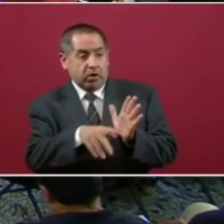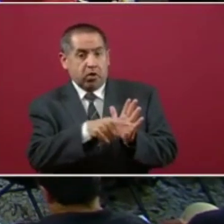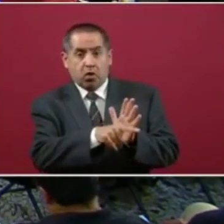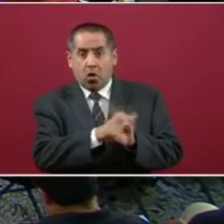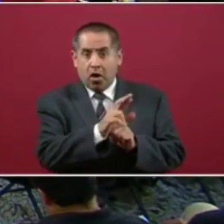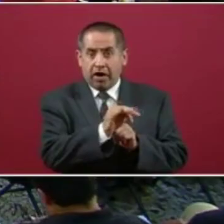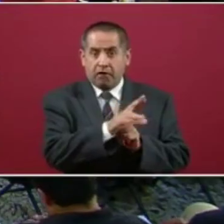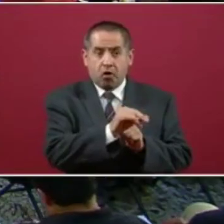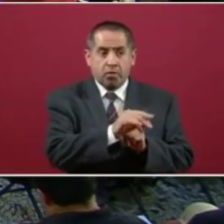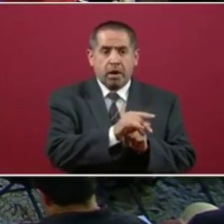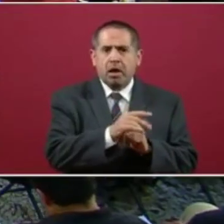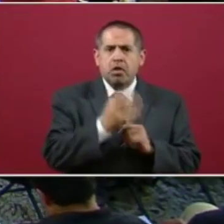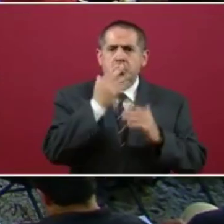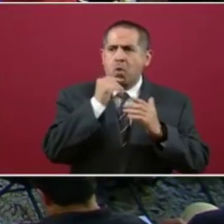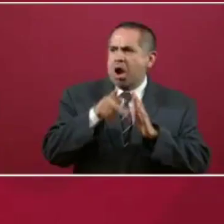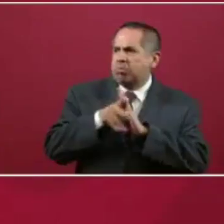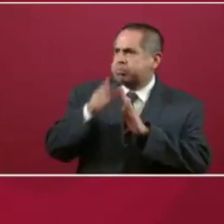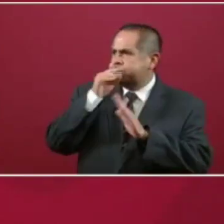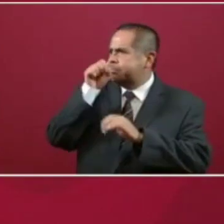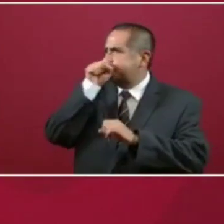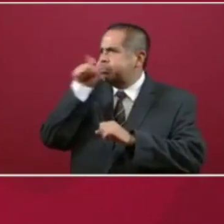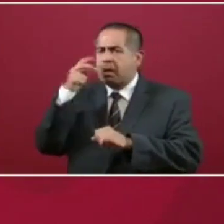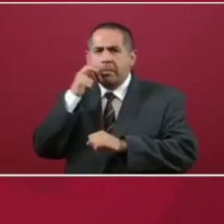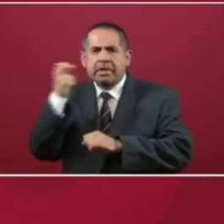del periodo neoliberal,